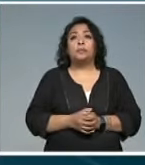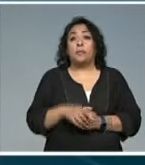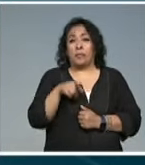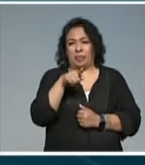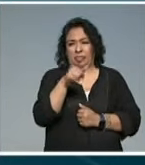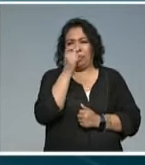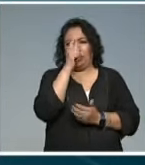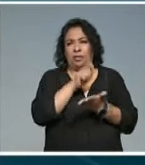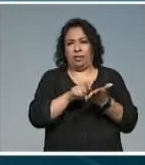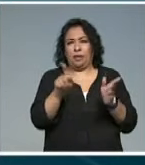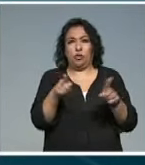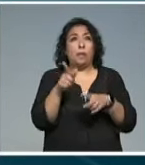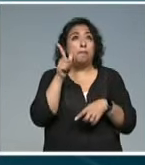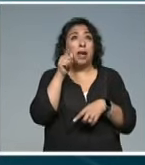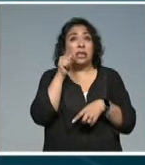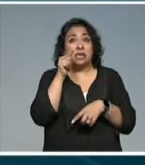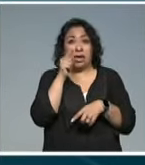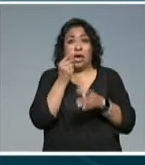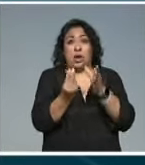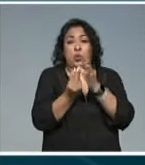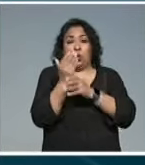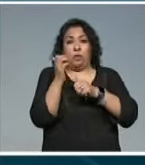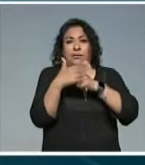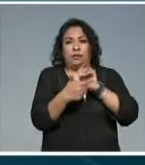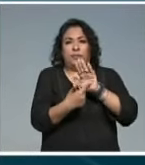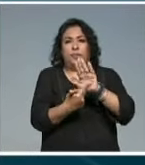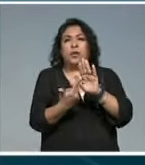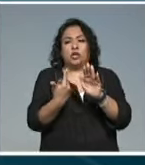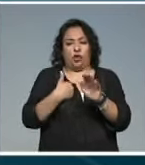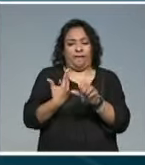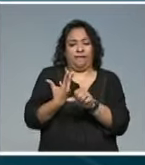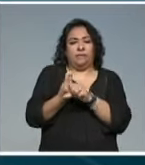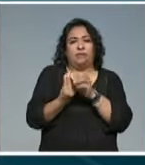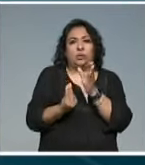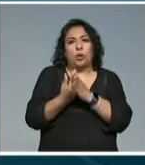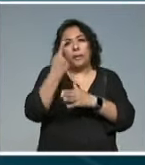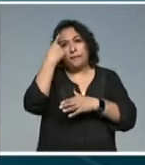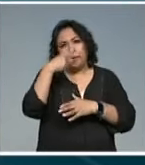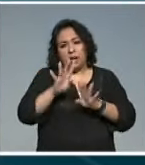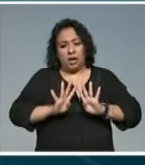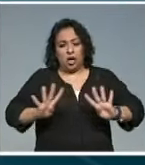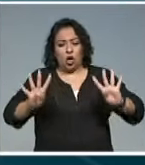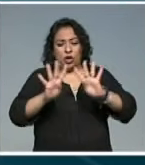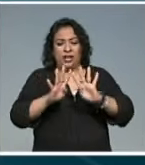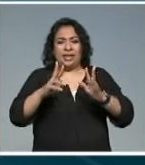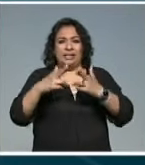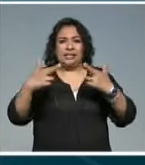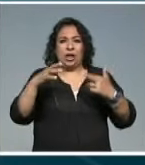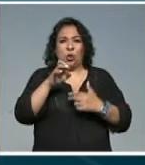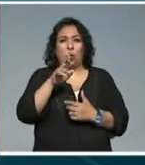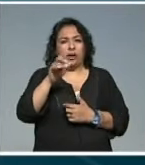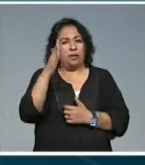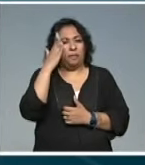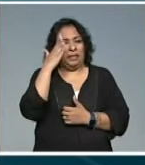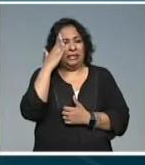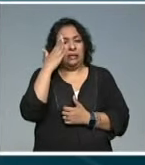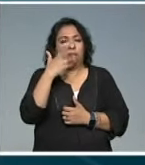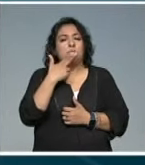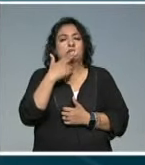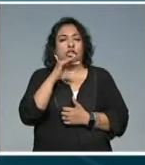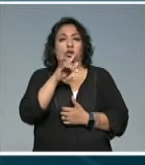Esta obra que vamos a estrenar el día de mañana es una versión que yo realicé para Orquesta de Cuerdas, que es nuestra instrumentación principal.